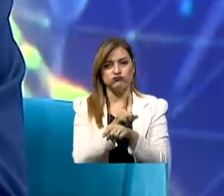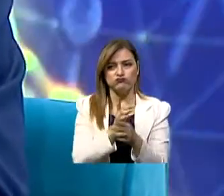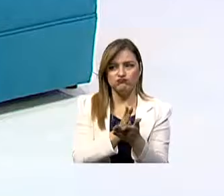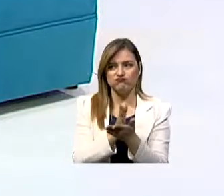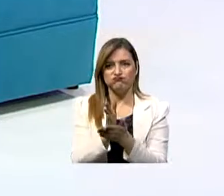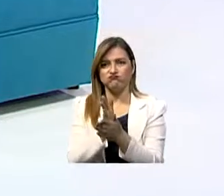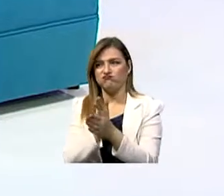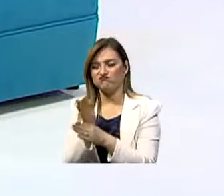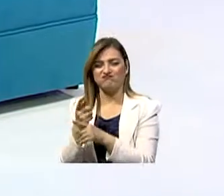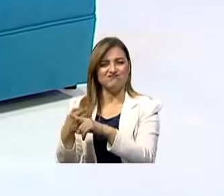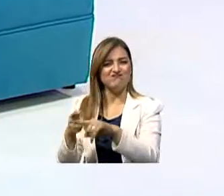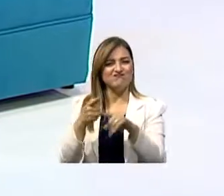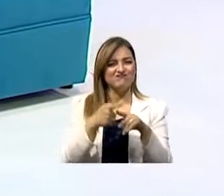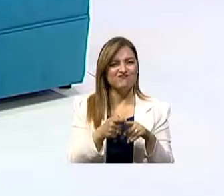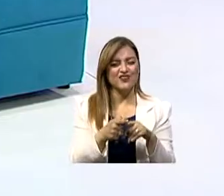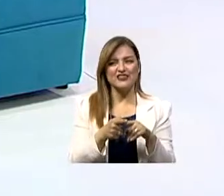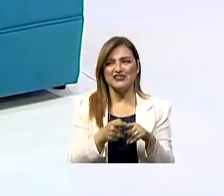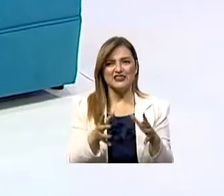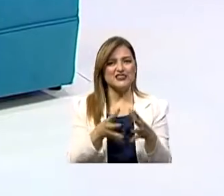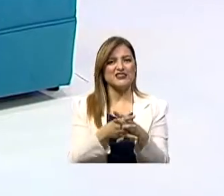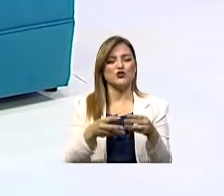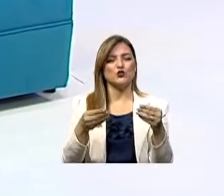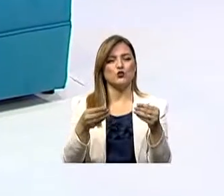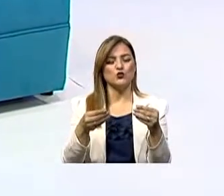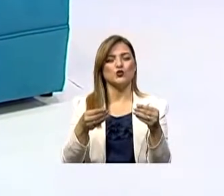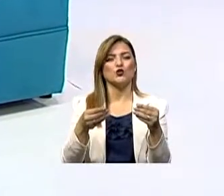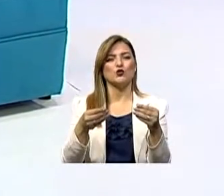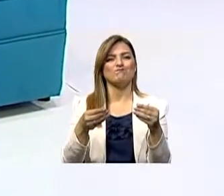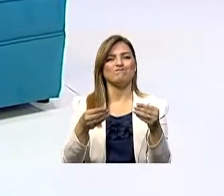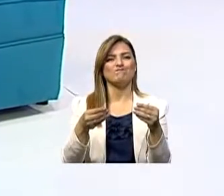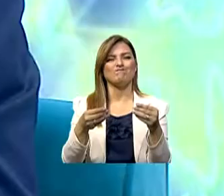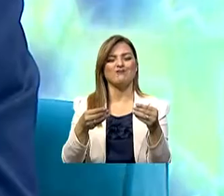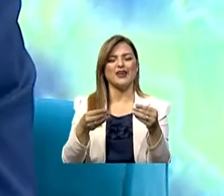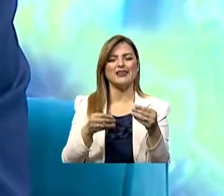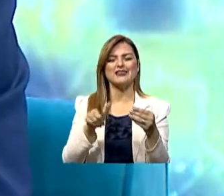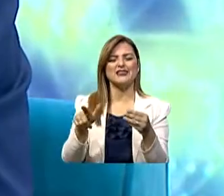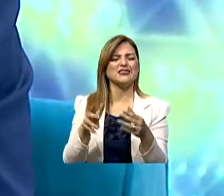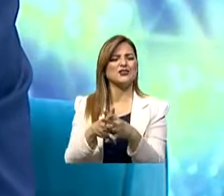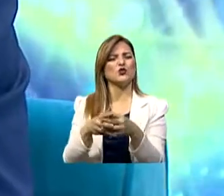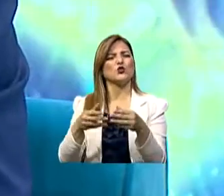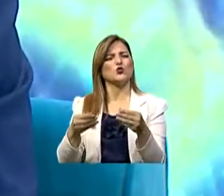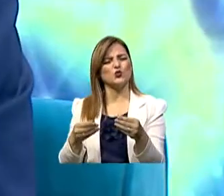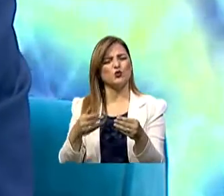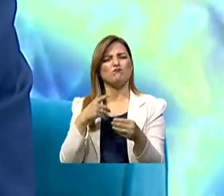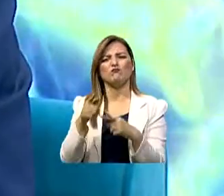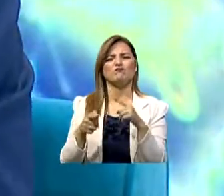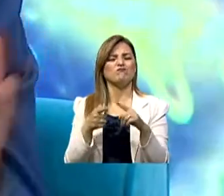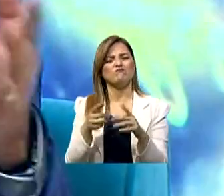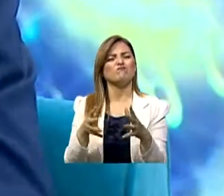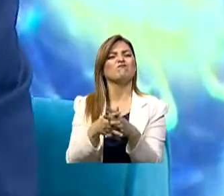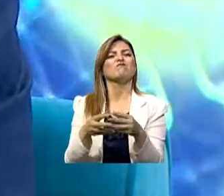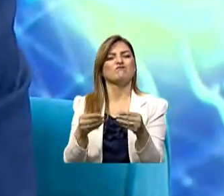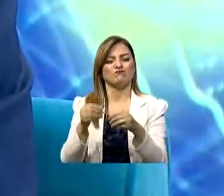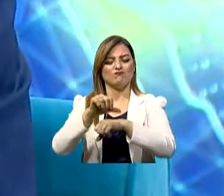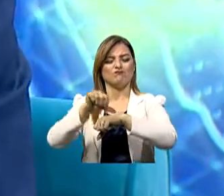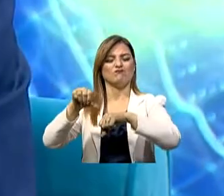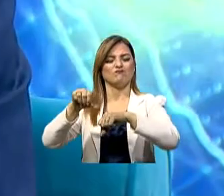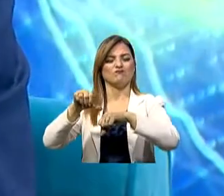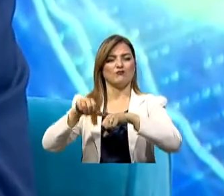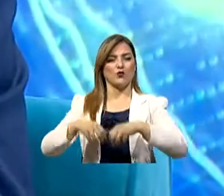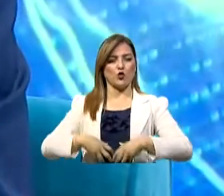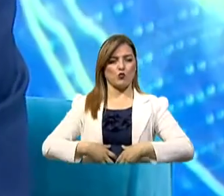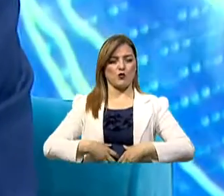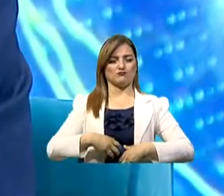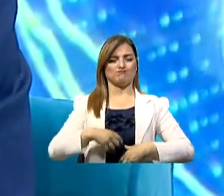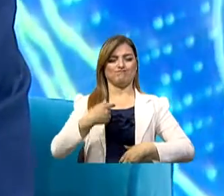definitivamente la solución ya nos contar el doctor guadalupe quienes son candidatos de operarse cuando fue la solución pues una cirugía bariátrica